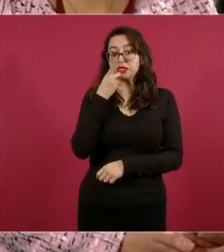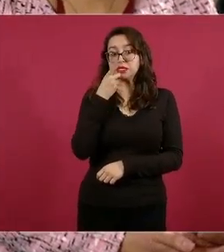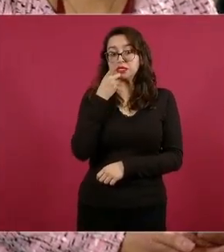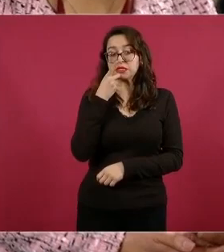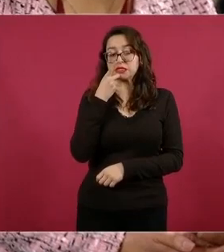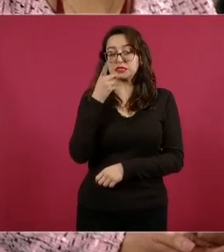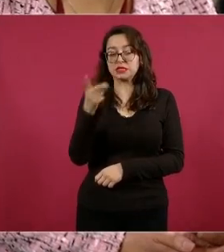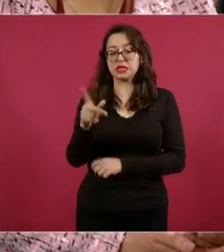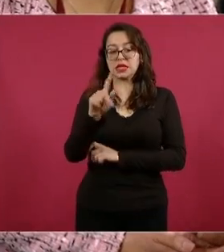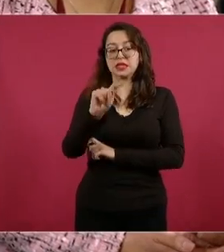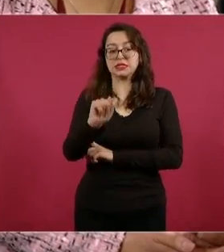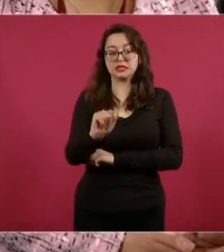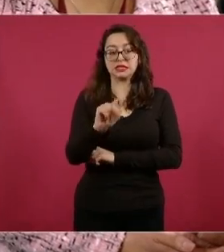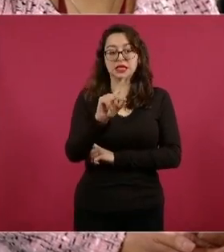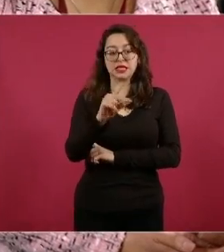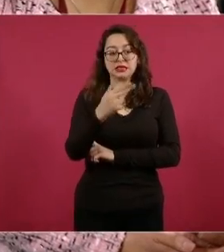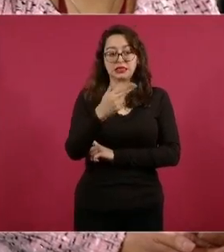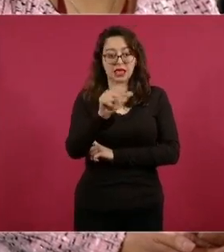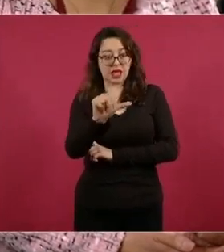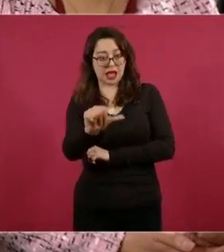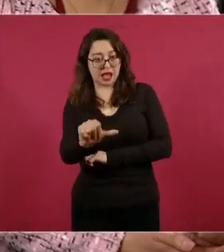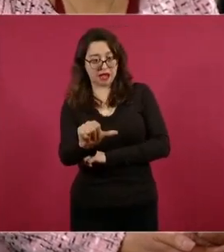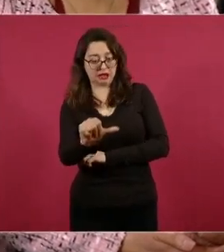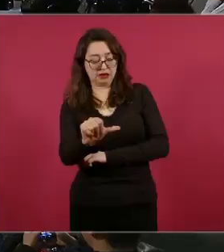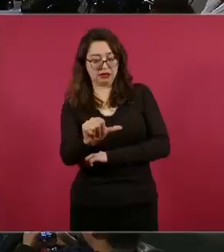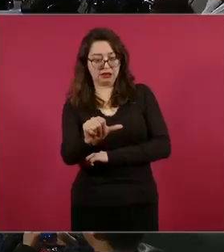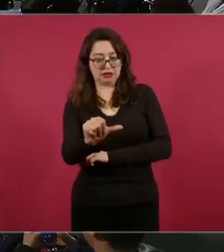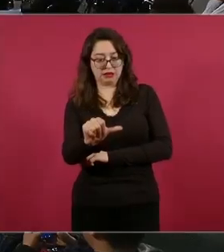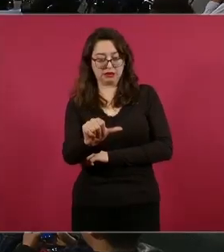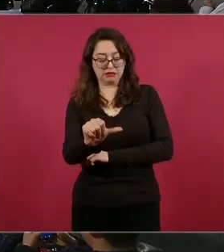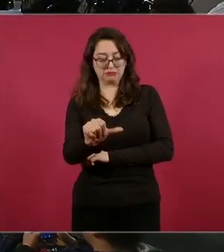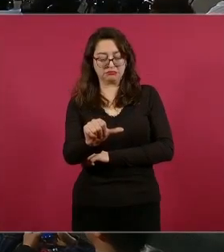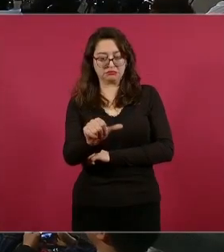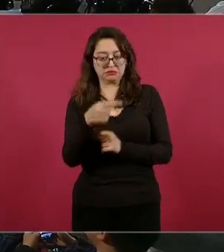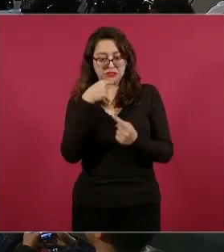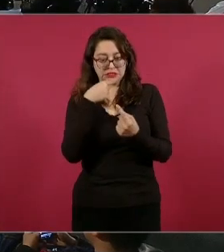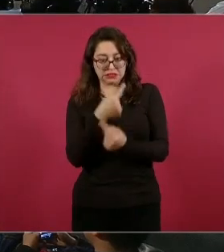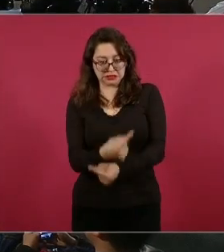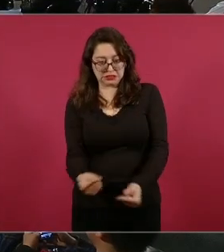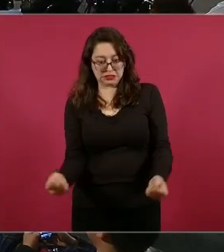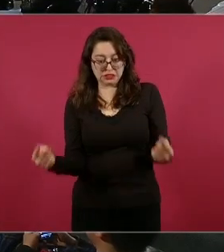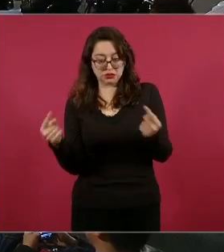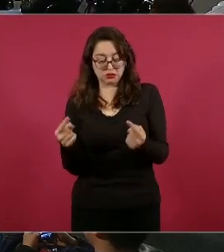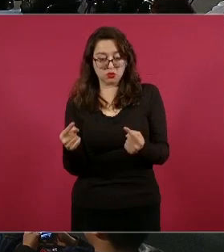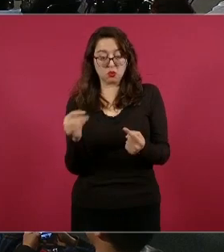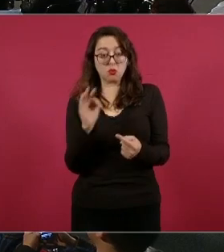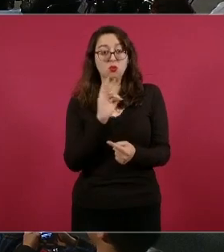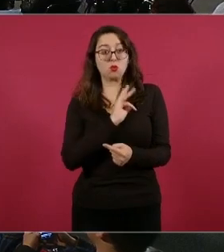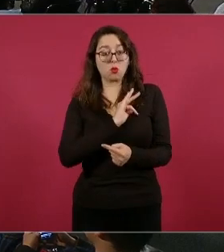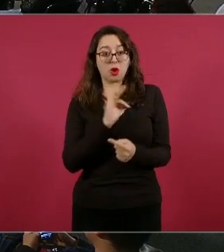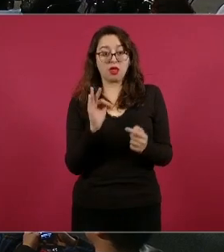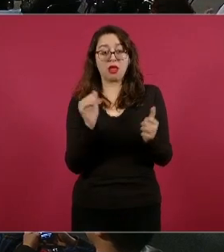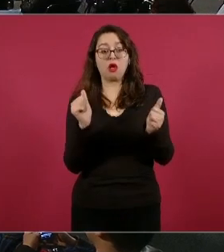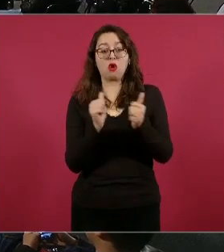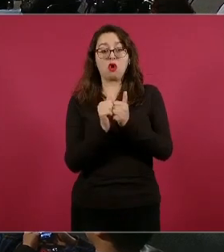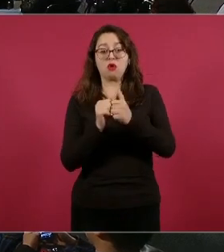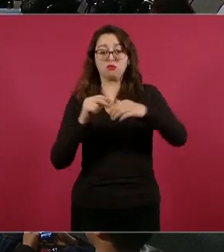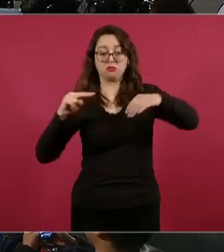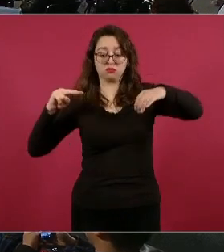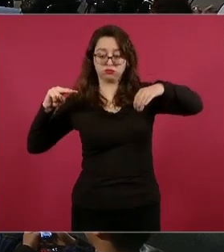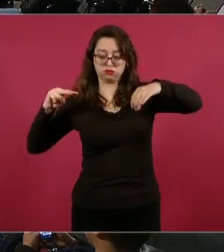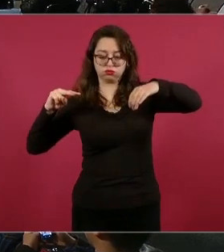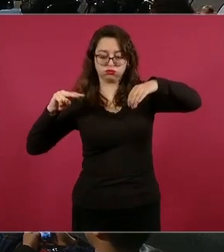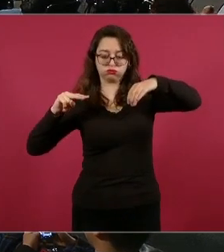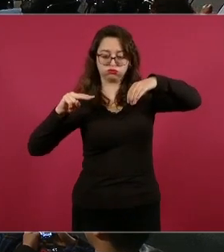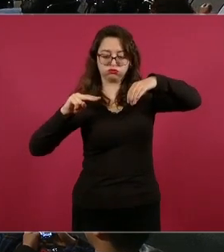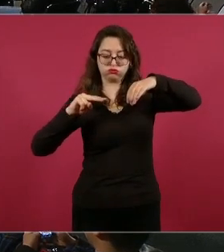por déficit de atención e hiperactividad, un trastorno TDA conocido que, según los expertos, hablan de